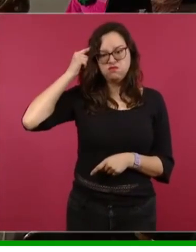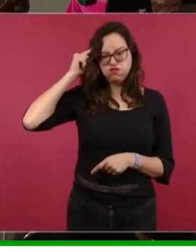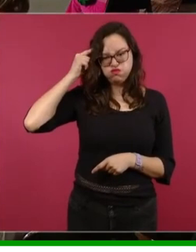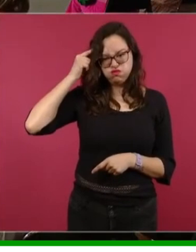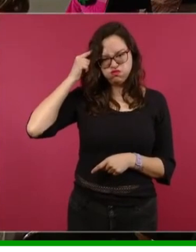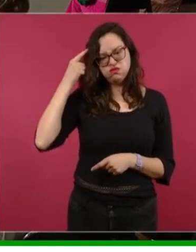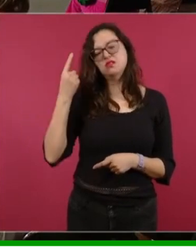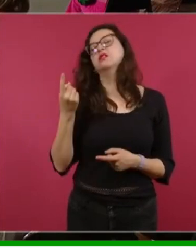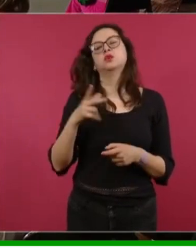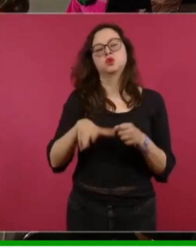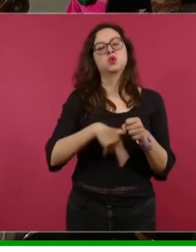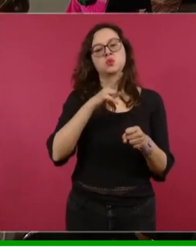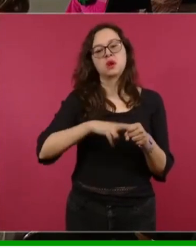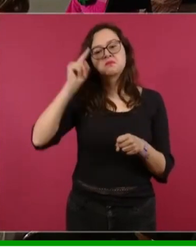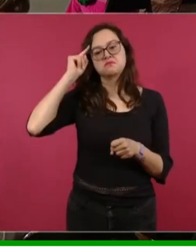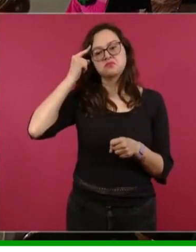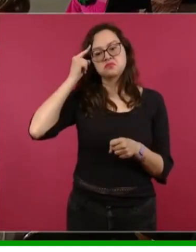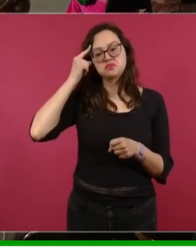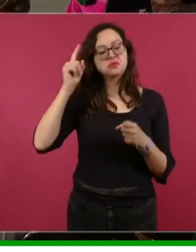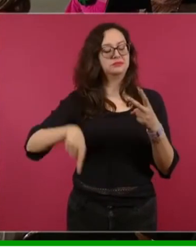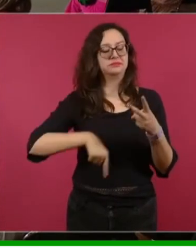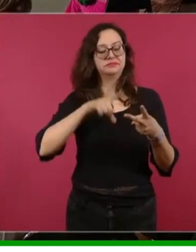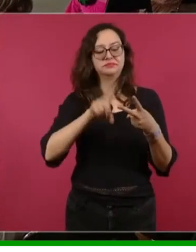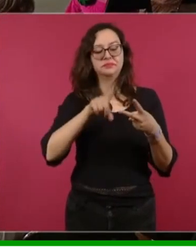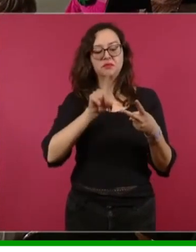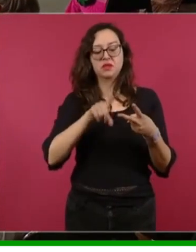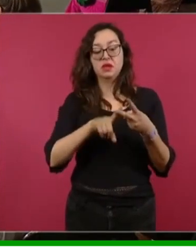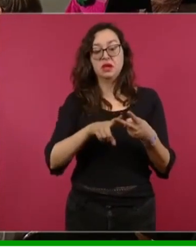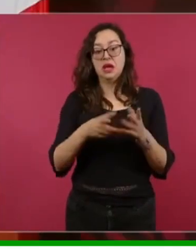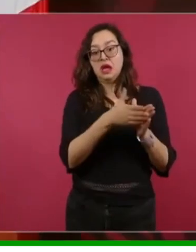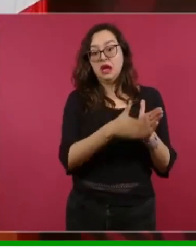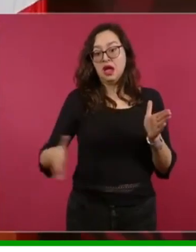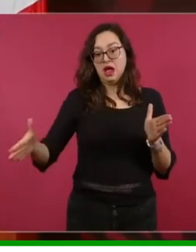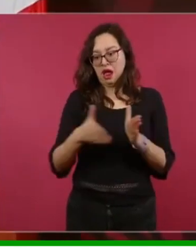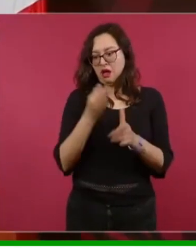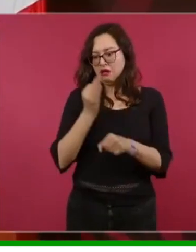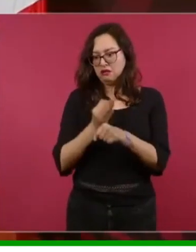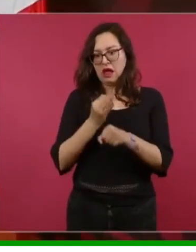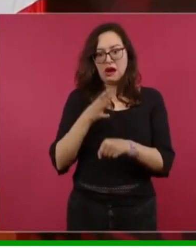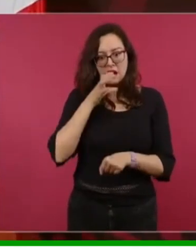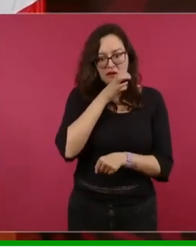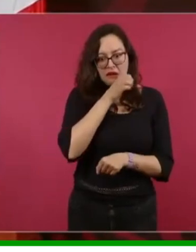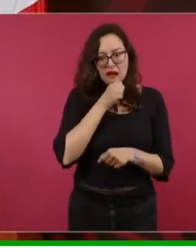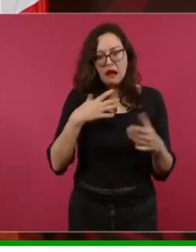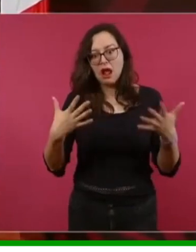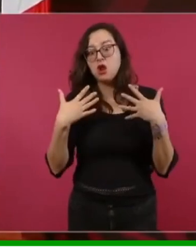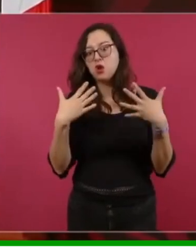Segundo, porque hay mucho calor en esta temporada.